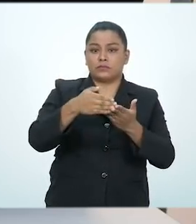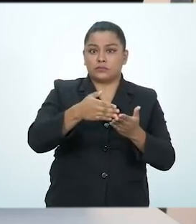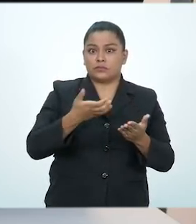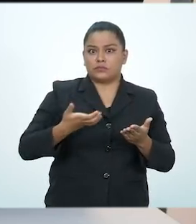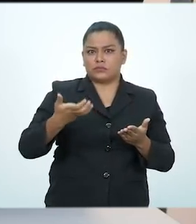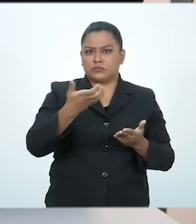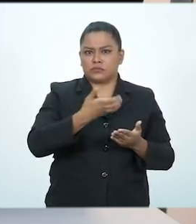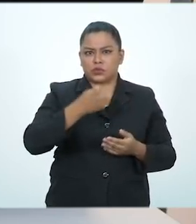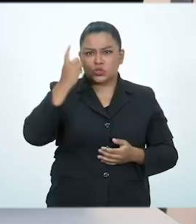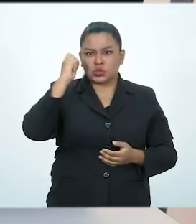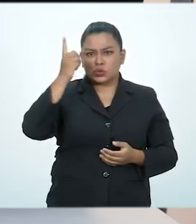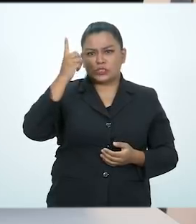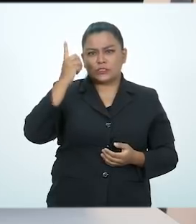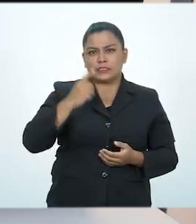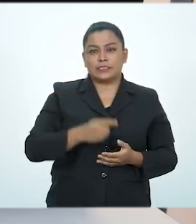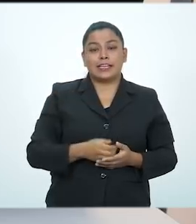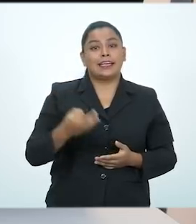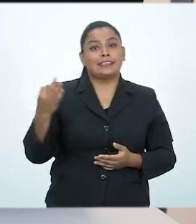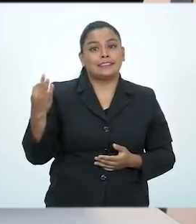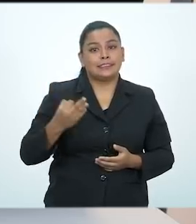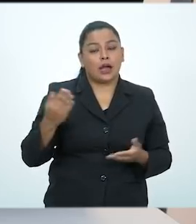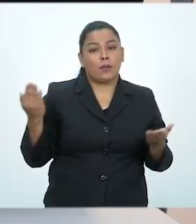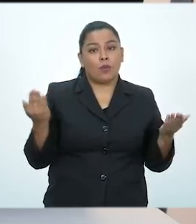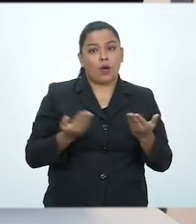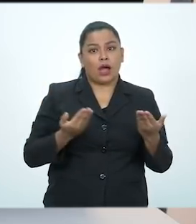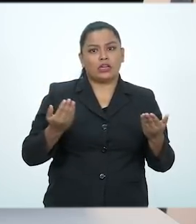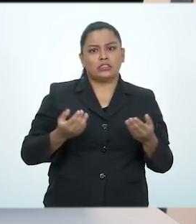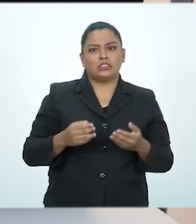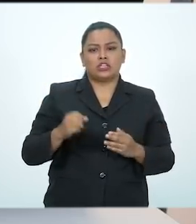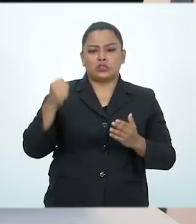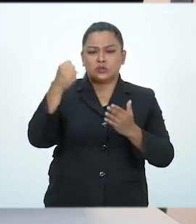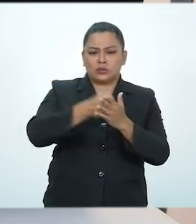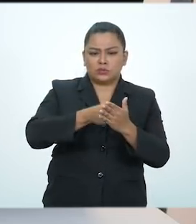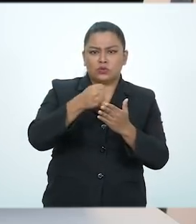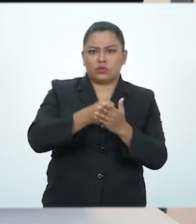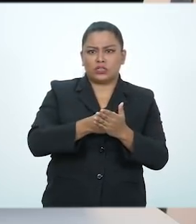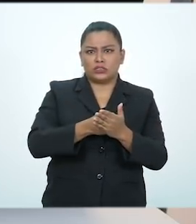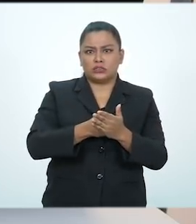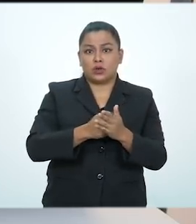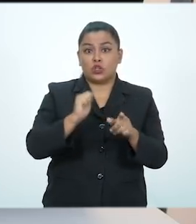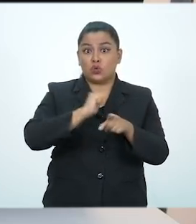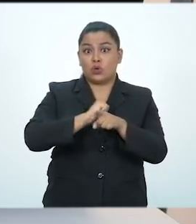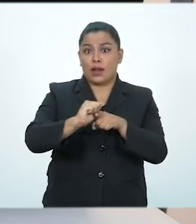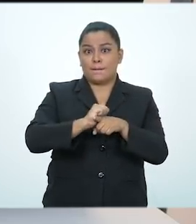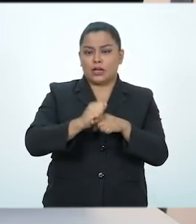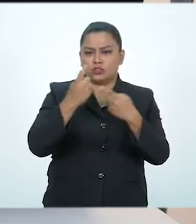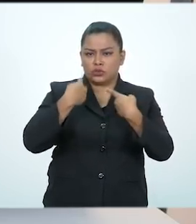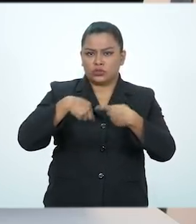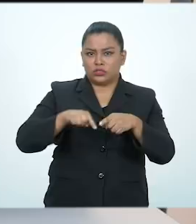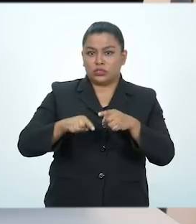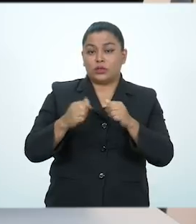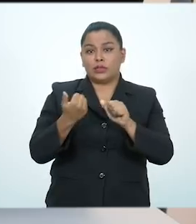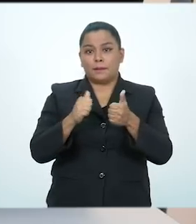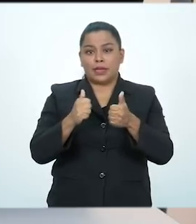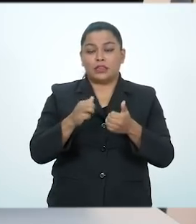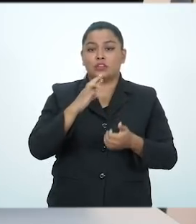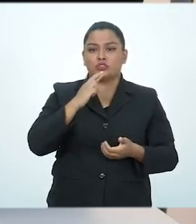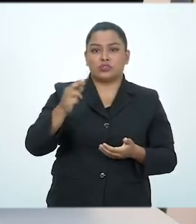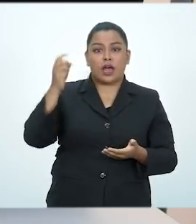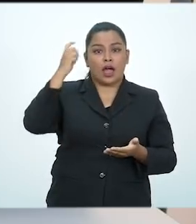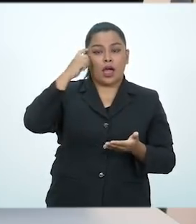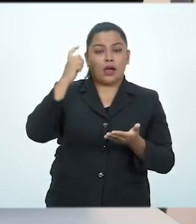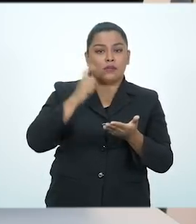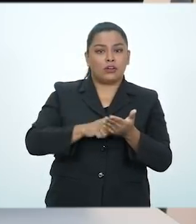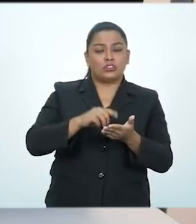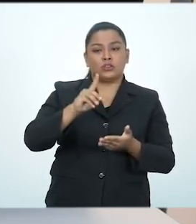plantea que nosotros los docentes debemos realizar un refuerzo continuo a partir de los resultados de la evaluación